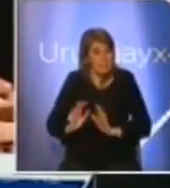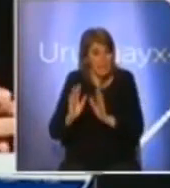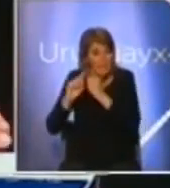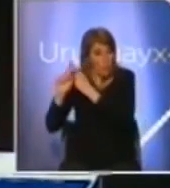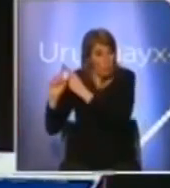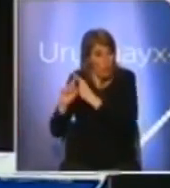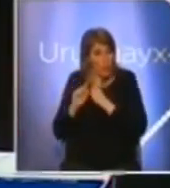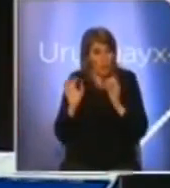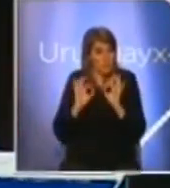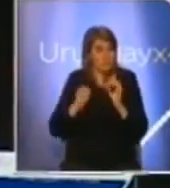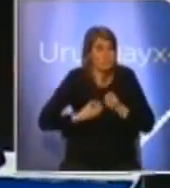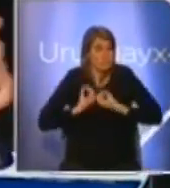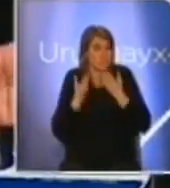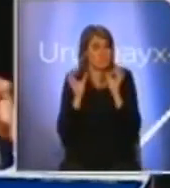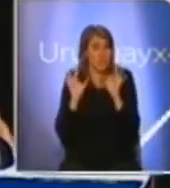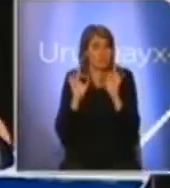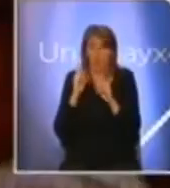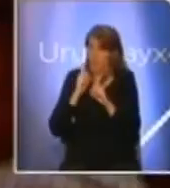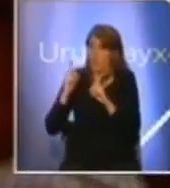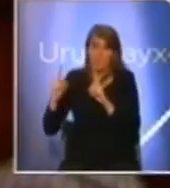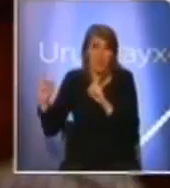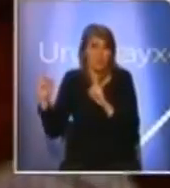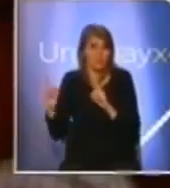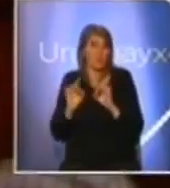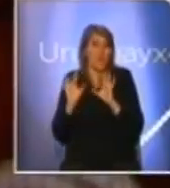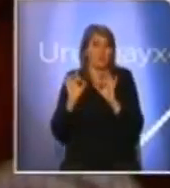absolutamente espontáneo y los agradezco de verdad.